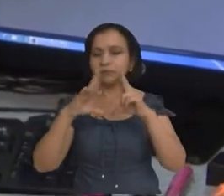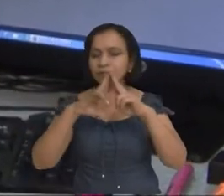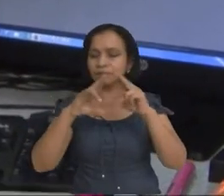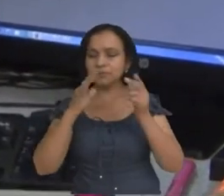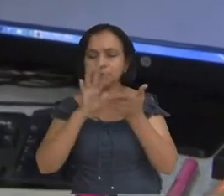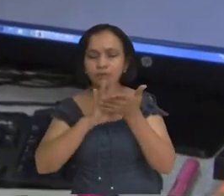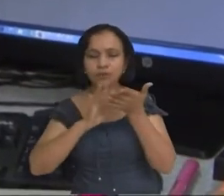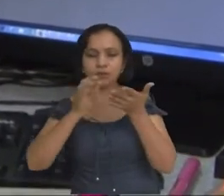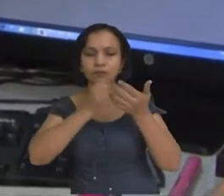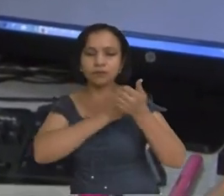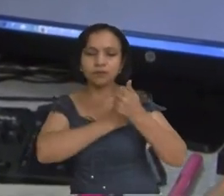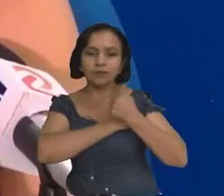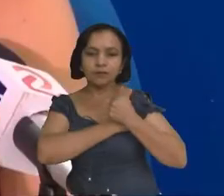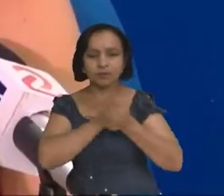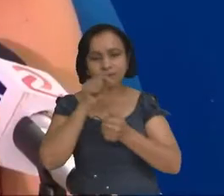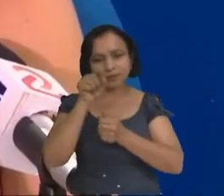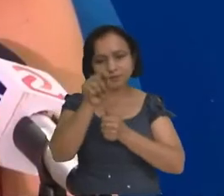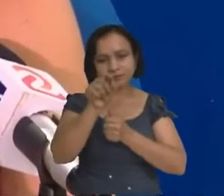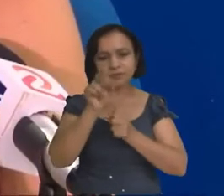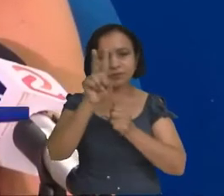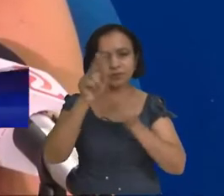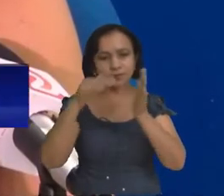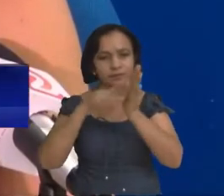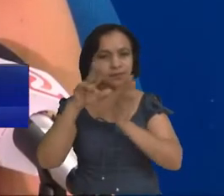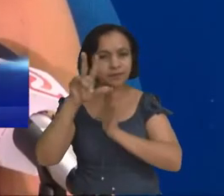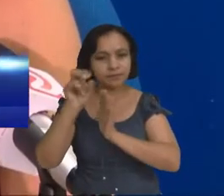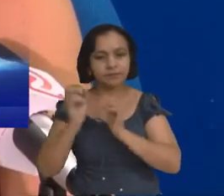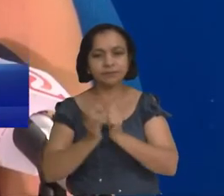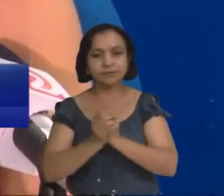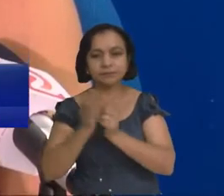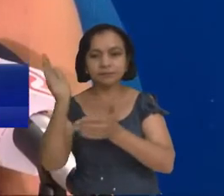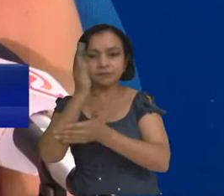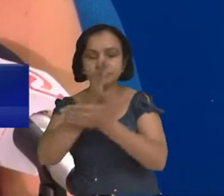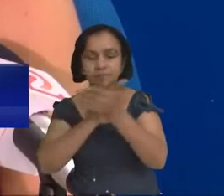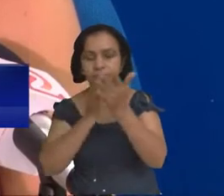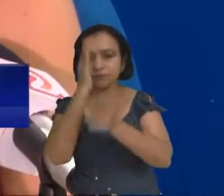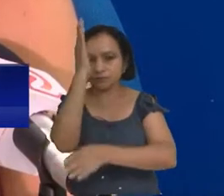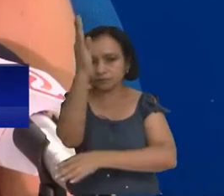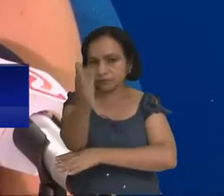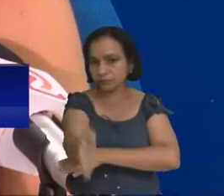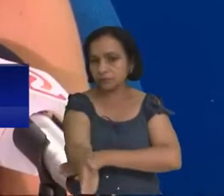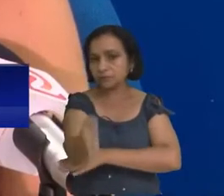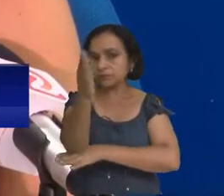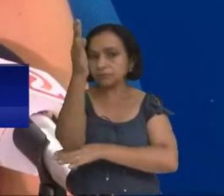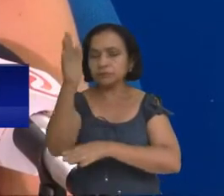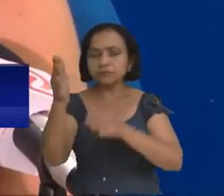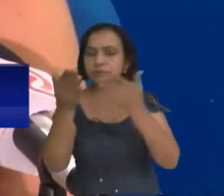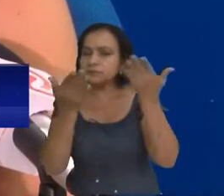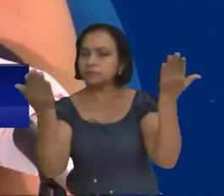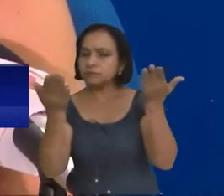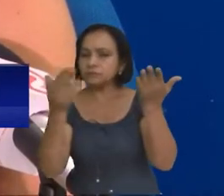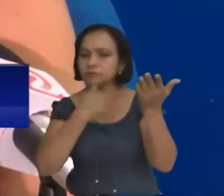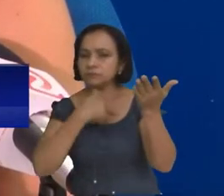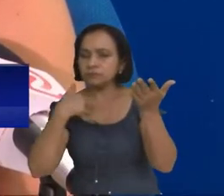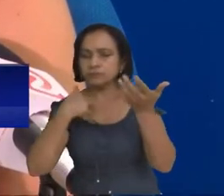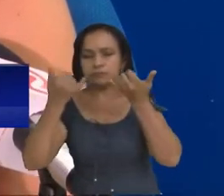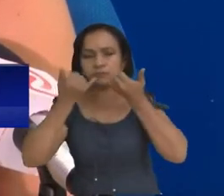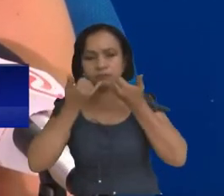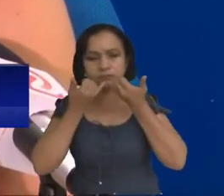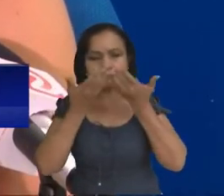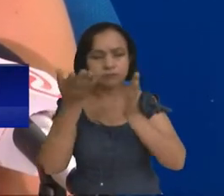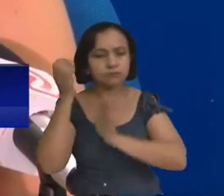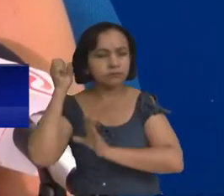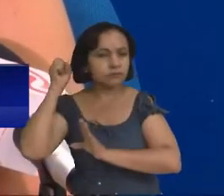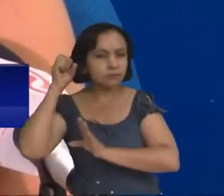Vos 2020. A nivel de los puestos de control de frontera, estaremos dotando a todos nuestros centros de información turística